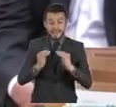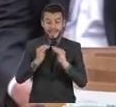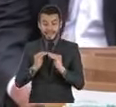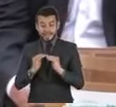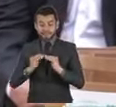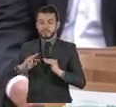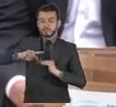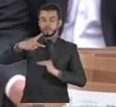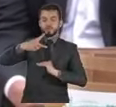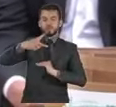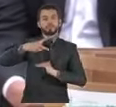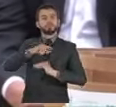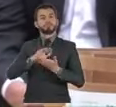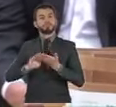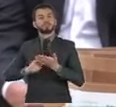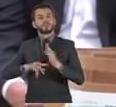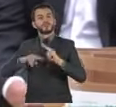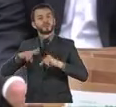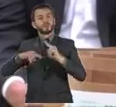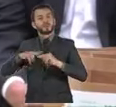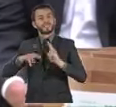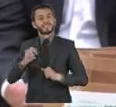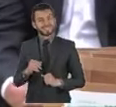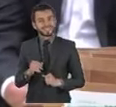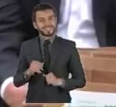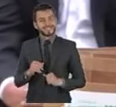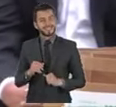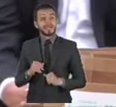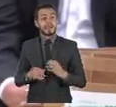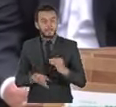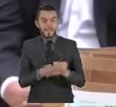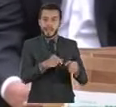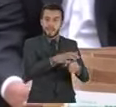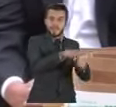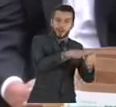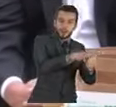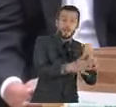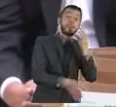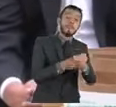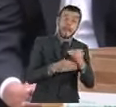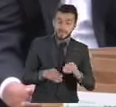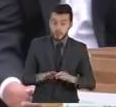armónicamente diseñado con un programa de mejoramiento integral de barrios y una curaduría pública.